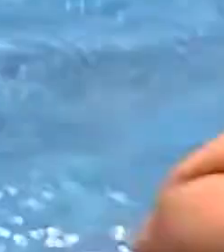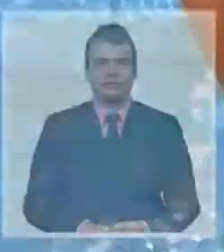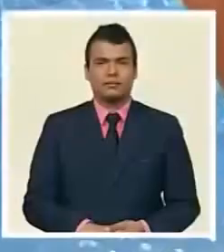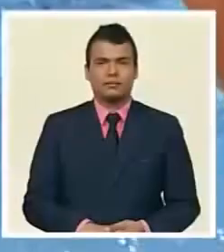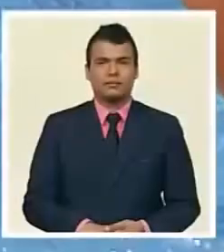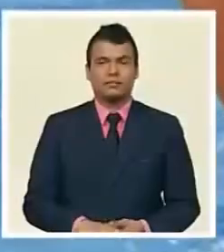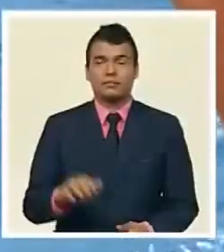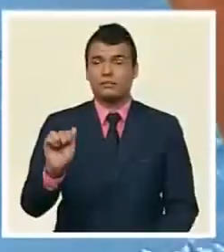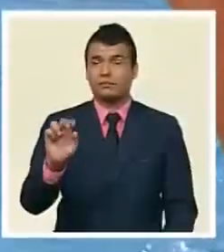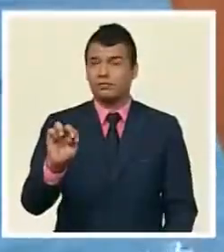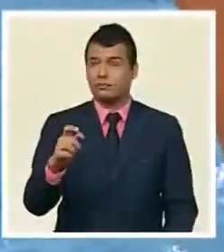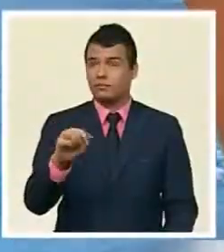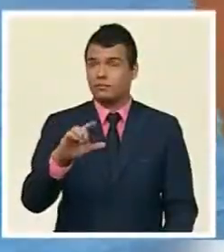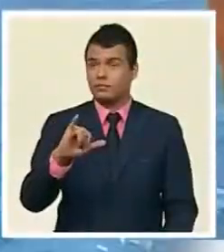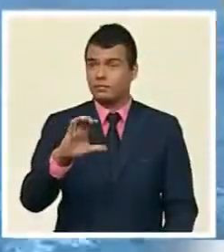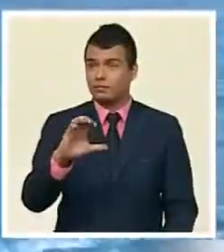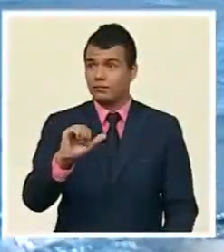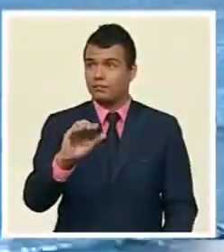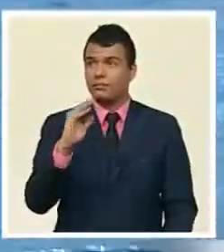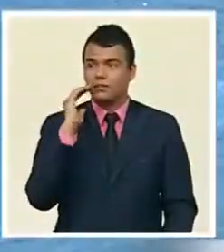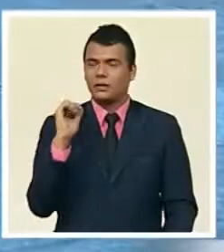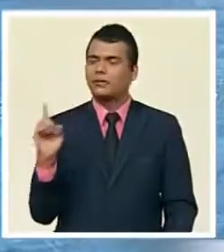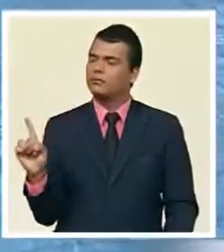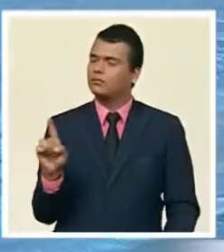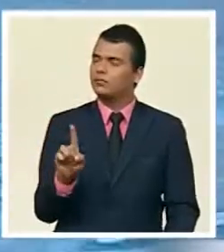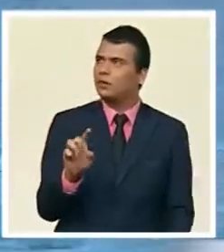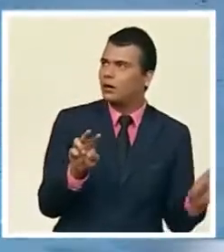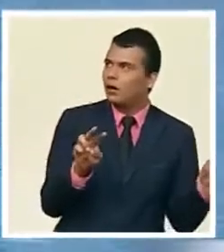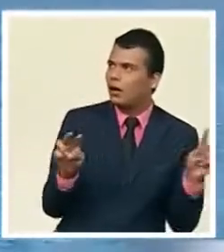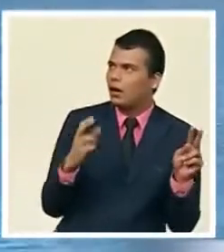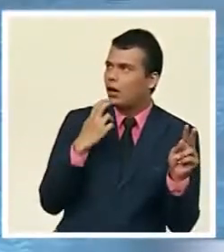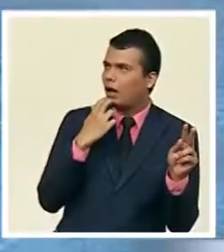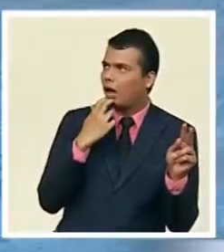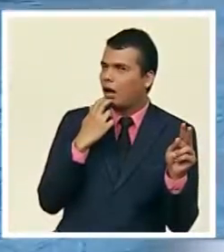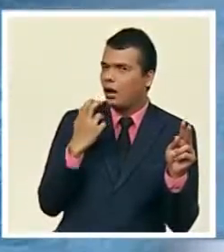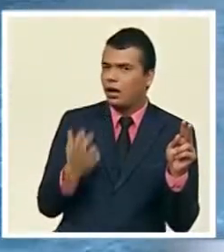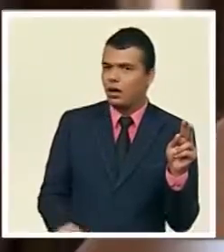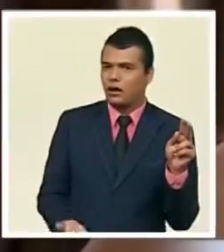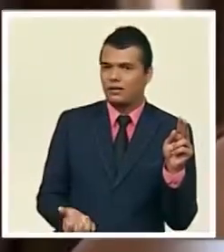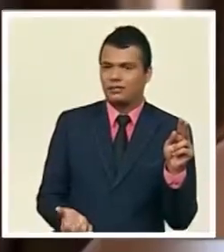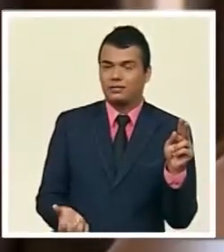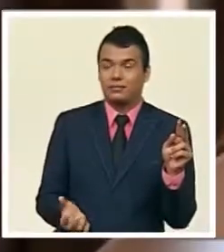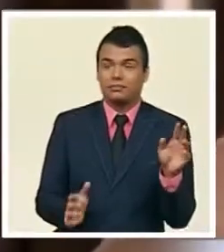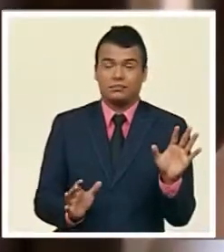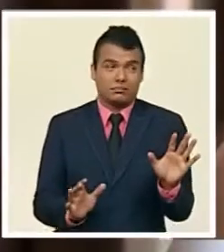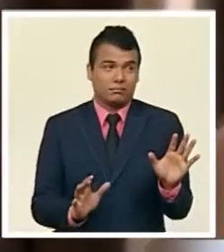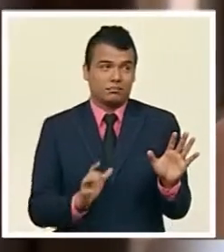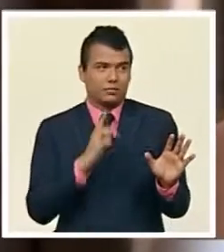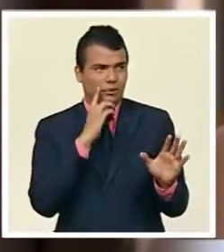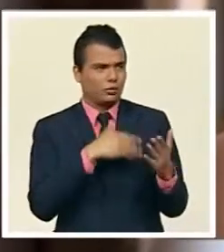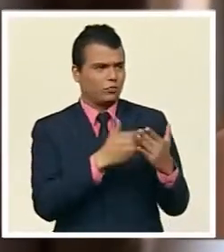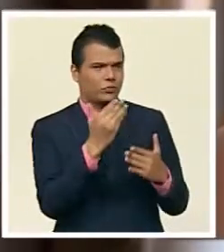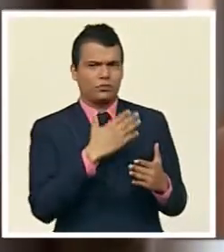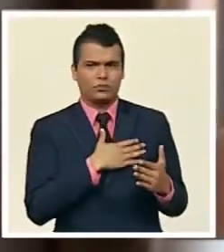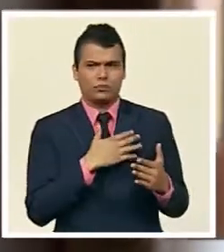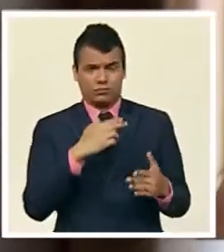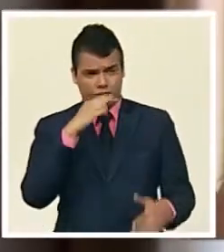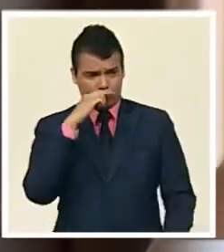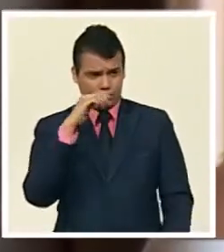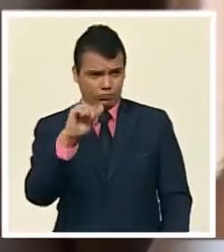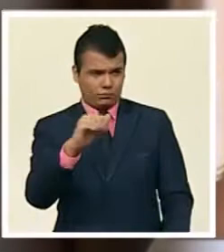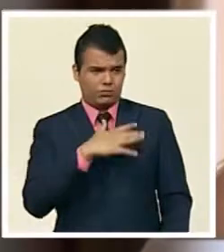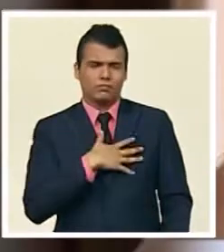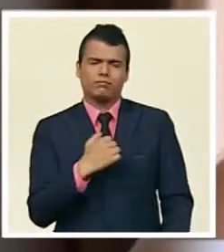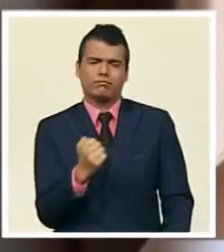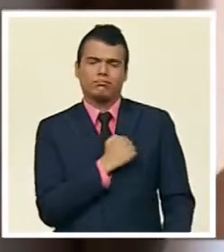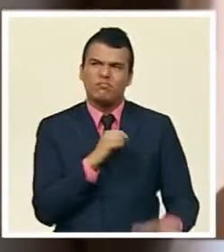Angélica Orozco es de esas mujeres que por donde pasa deja más de uno con la boca abierta. En realidad empecé pues muy pequeñita, me